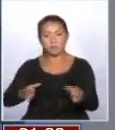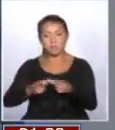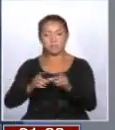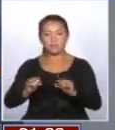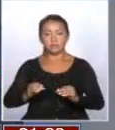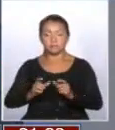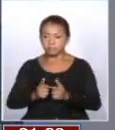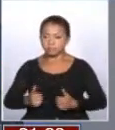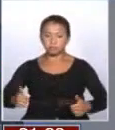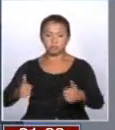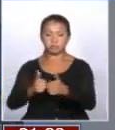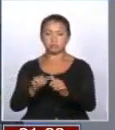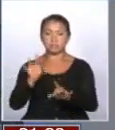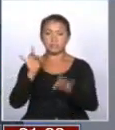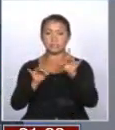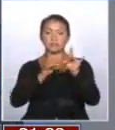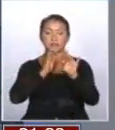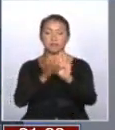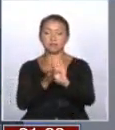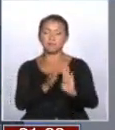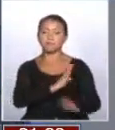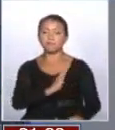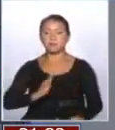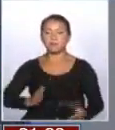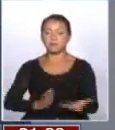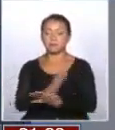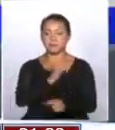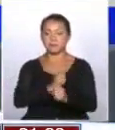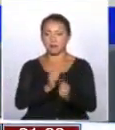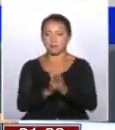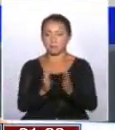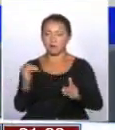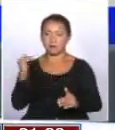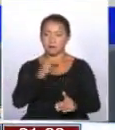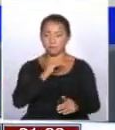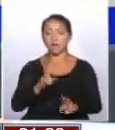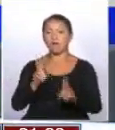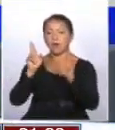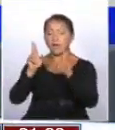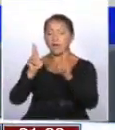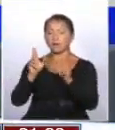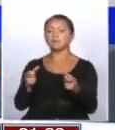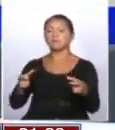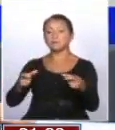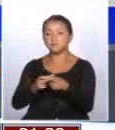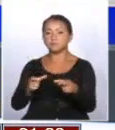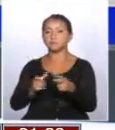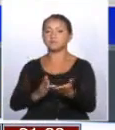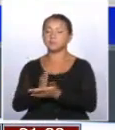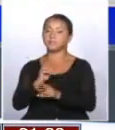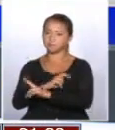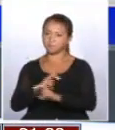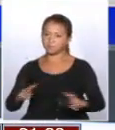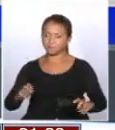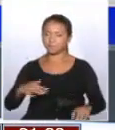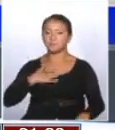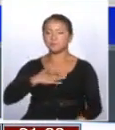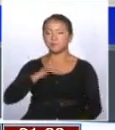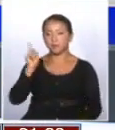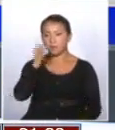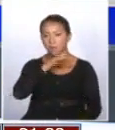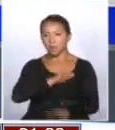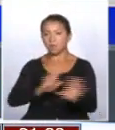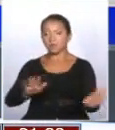instale, determinemos quiénes son sus miembros, comience a trabajar muy rápidamente. Lo más probable es que se constituya como comisión investigadora. Exactamente. Y quiero ya